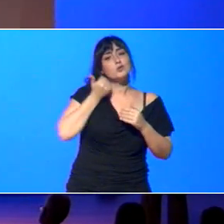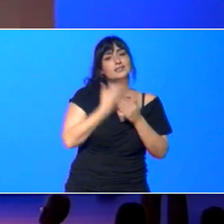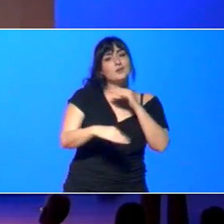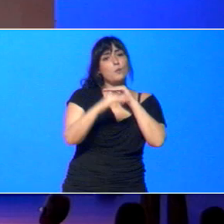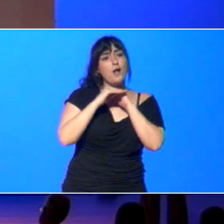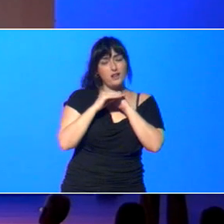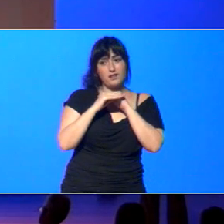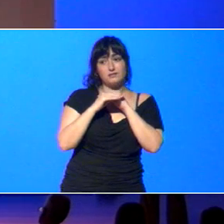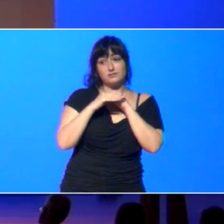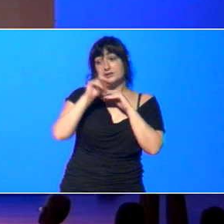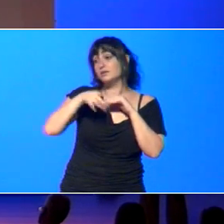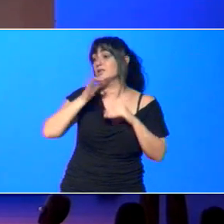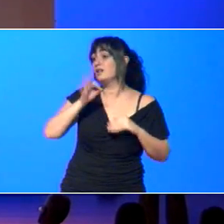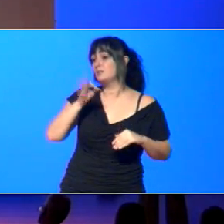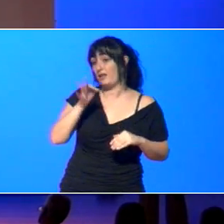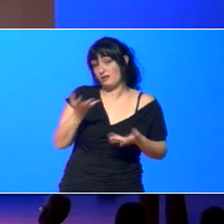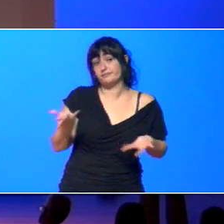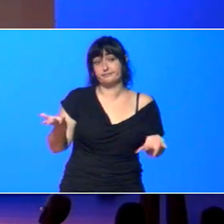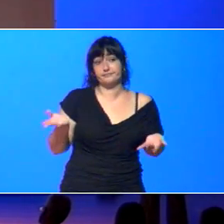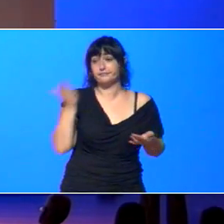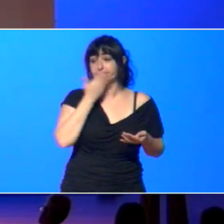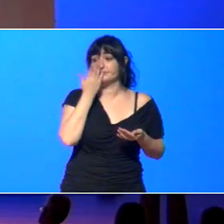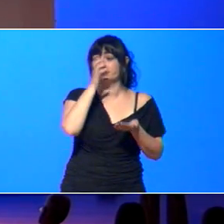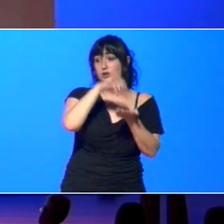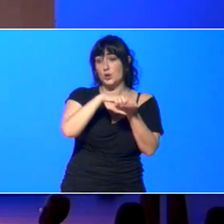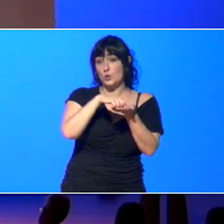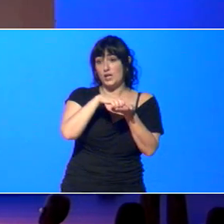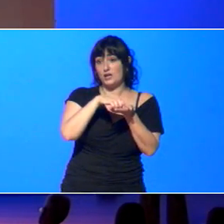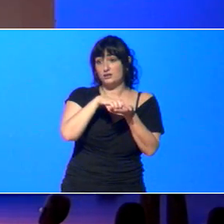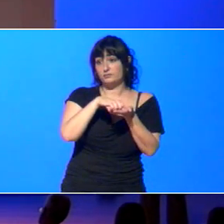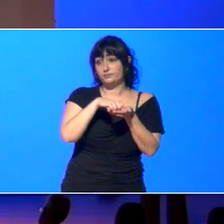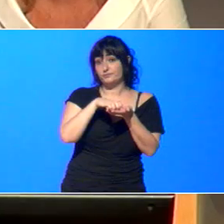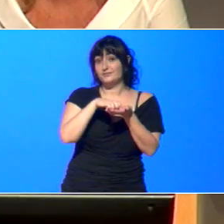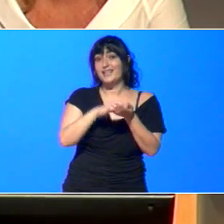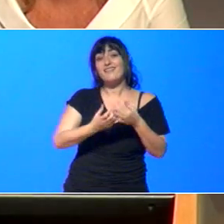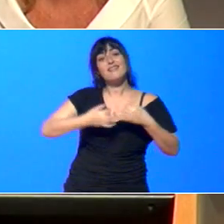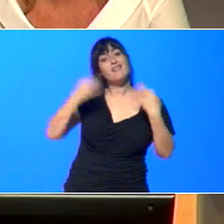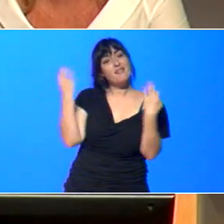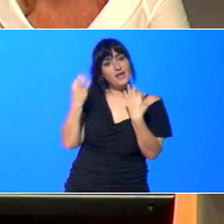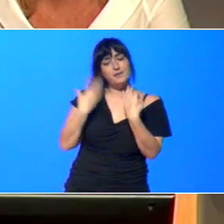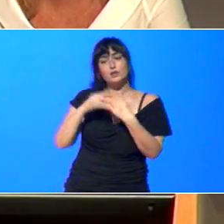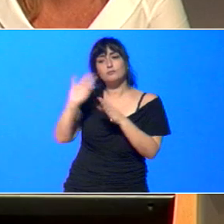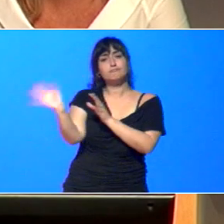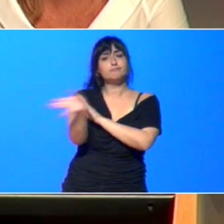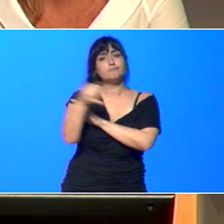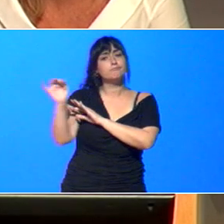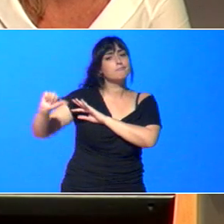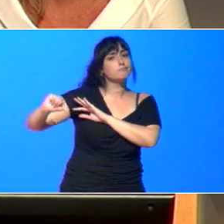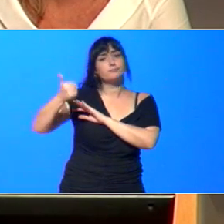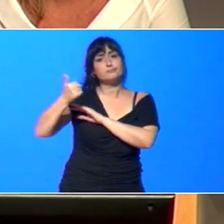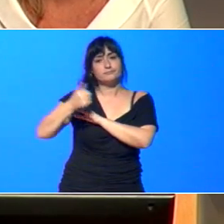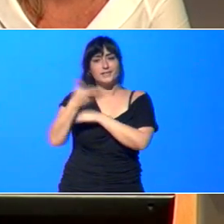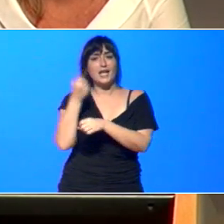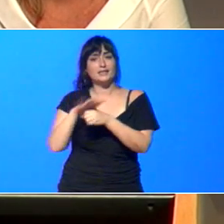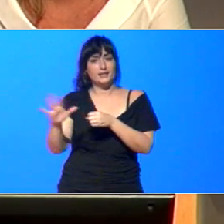pero también es verdad que es una escuela que además de estar y participar ha de garantizar el éxito, ¿no? Yo esto ya se ha empezado a deslizar, que ha de